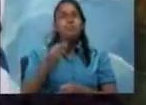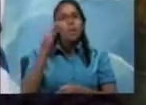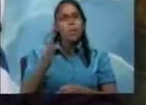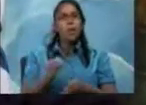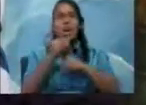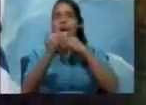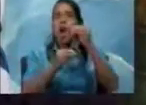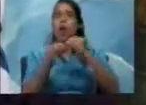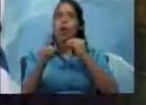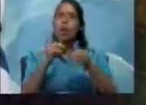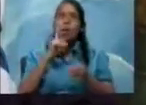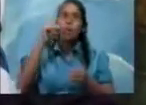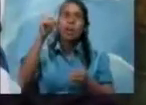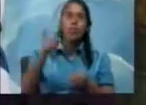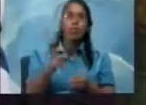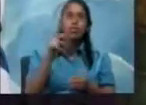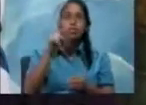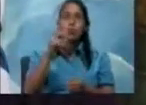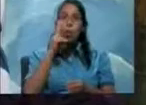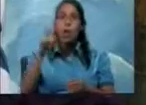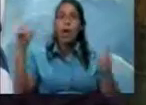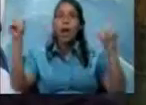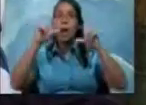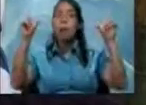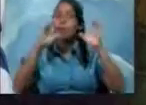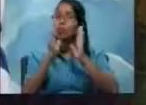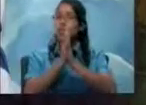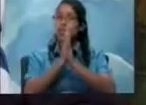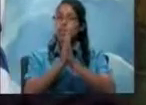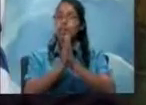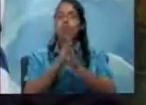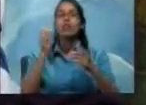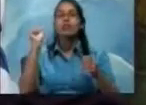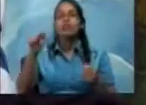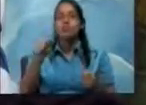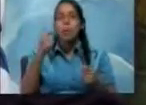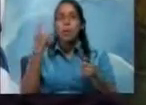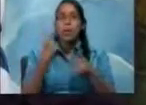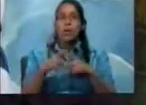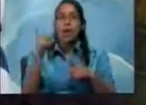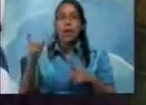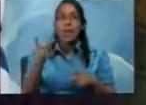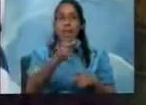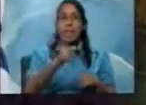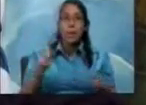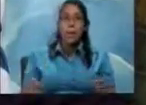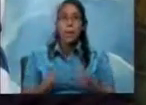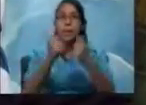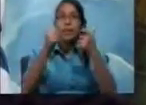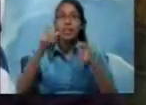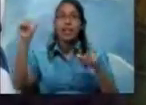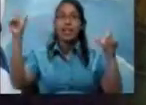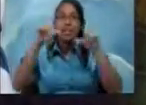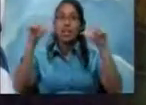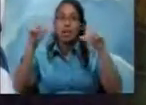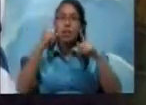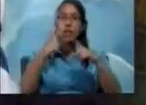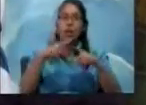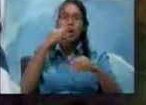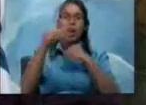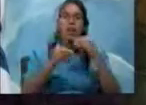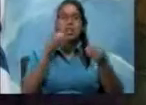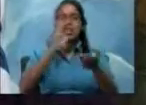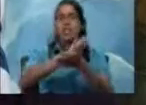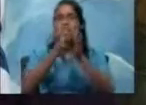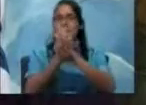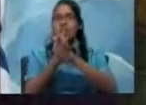usted ven en el matutino sí lo vemos Pero hay gente pastor que ven prenden el televisor pero se van a hacer arepa se